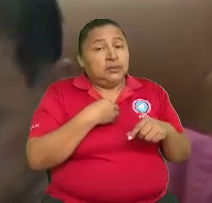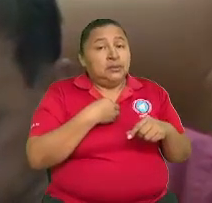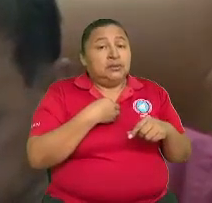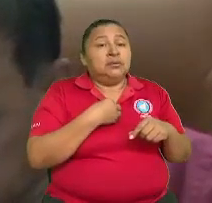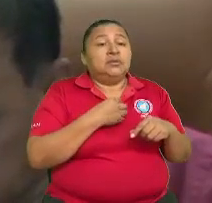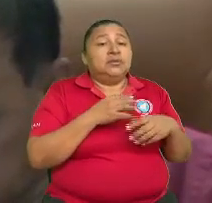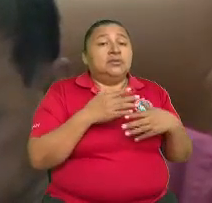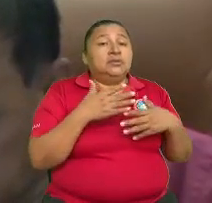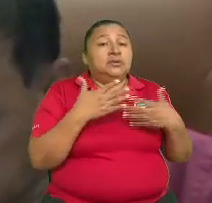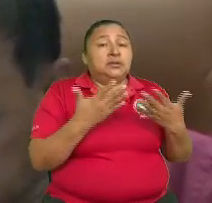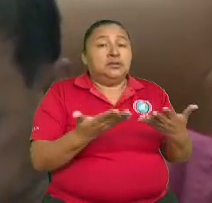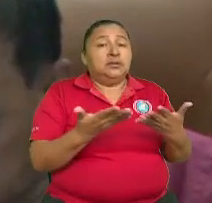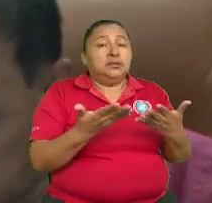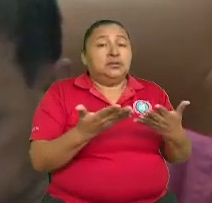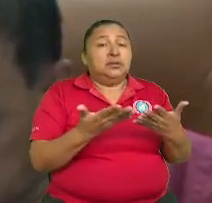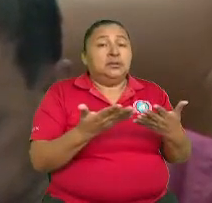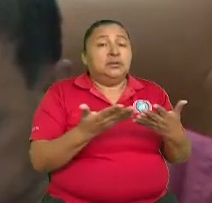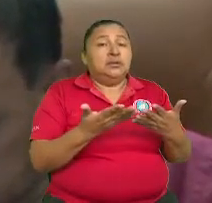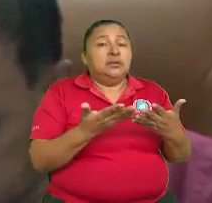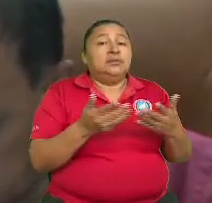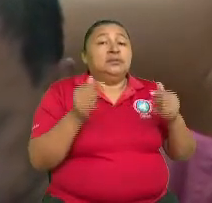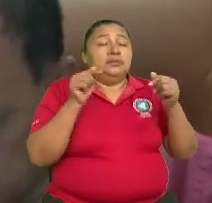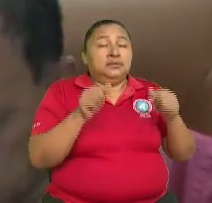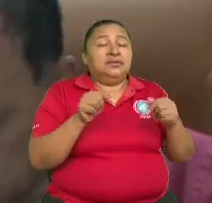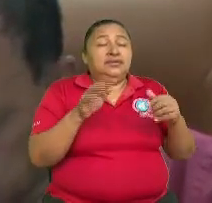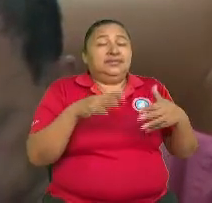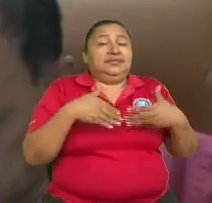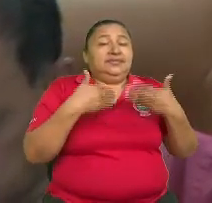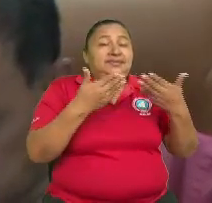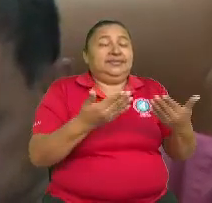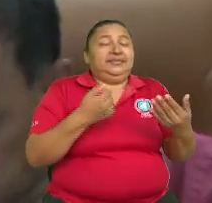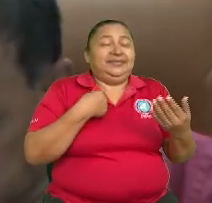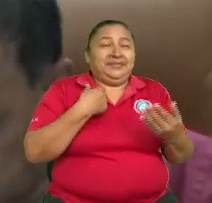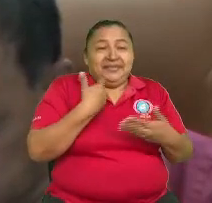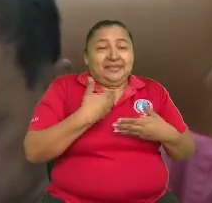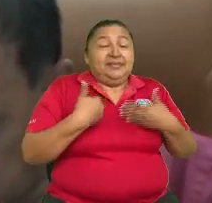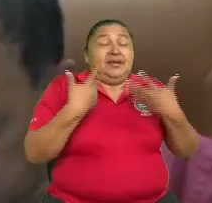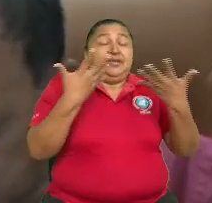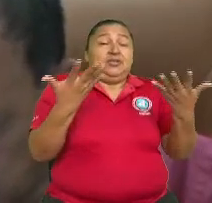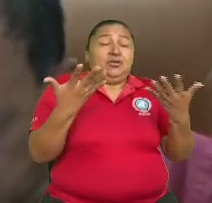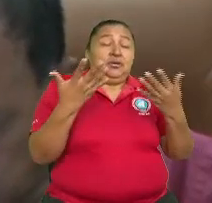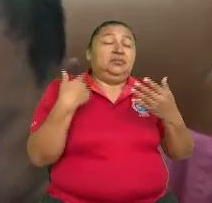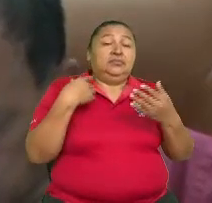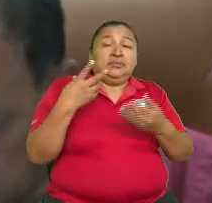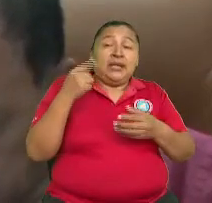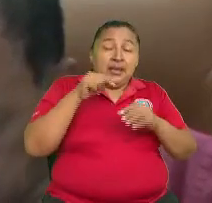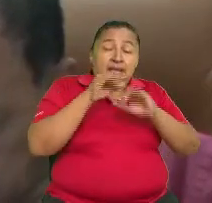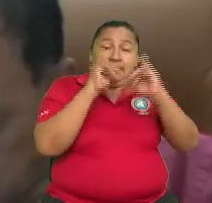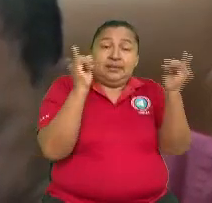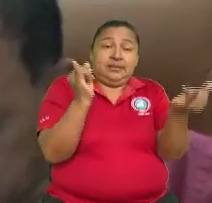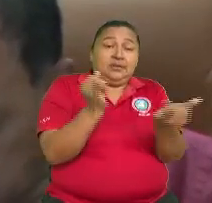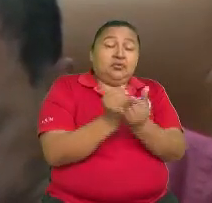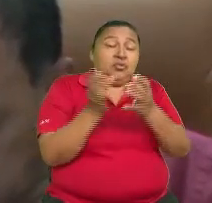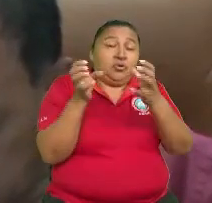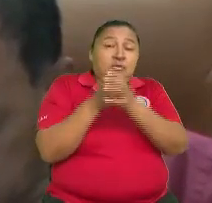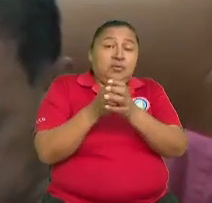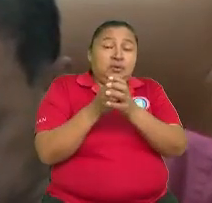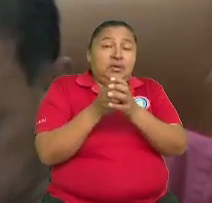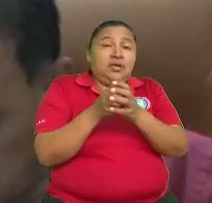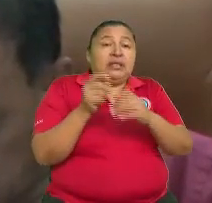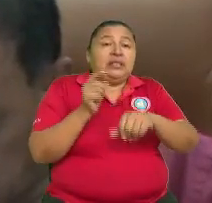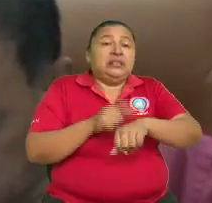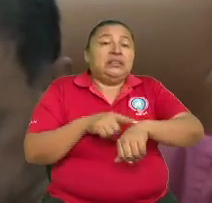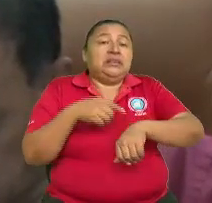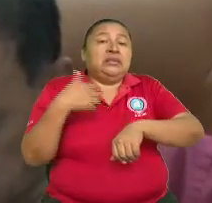de que la reacción de la comunidad internacional ha sido